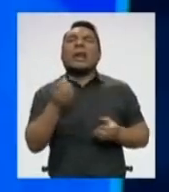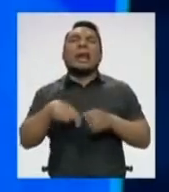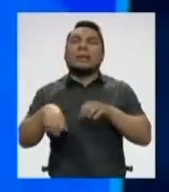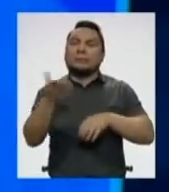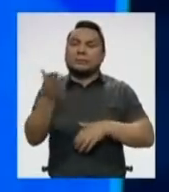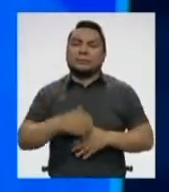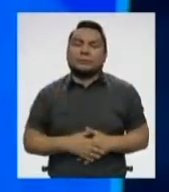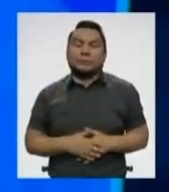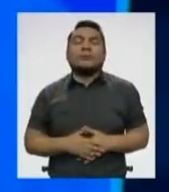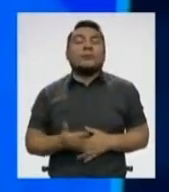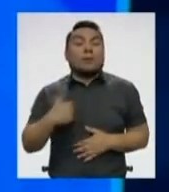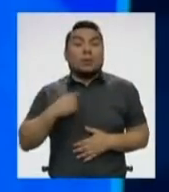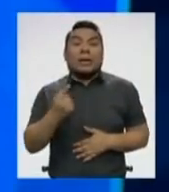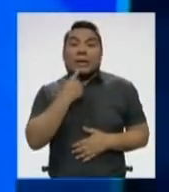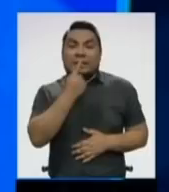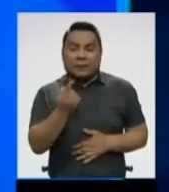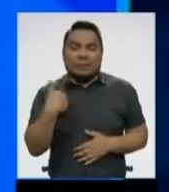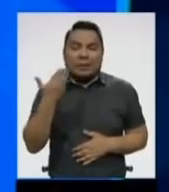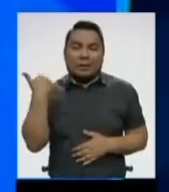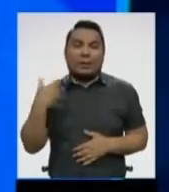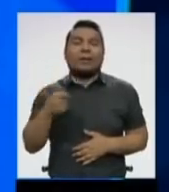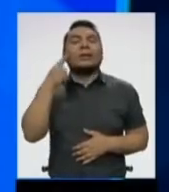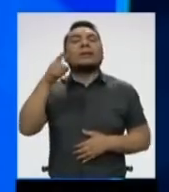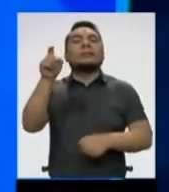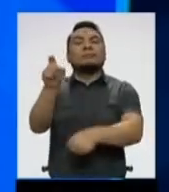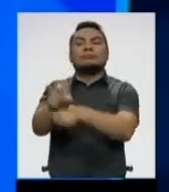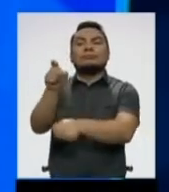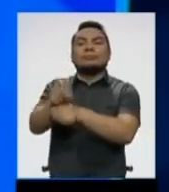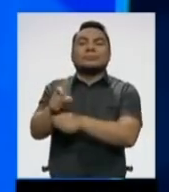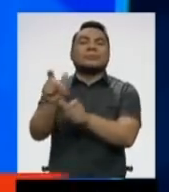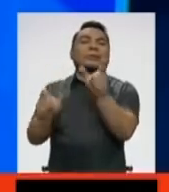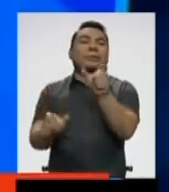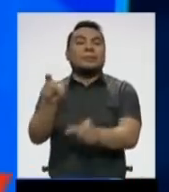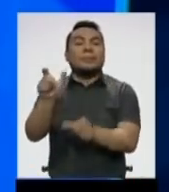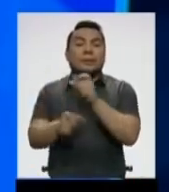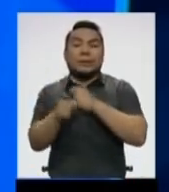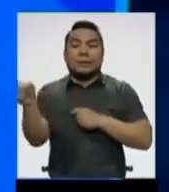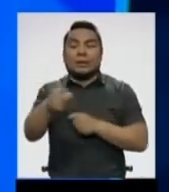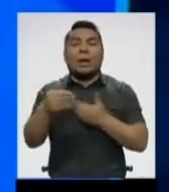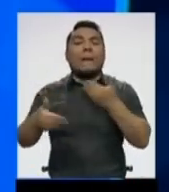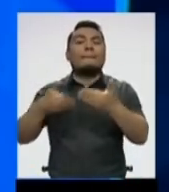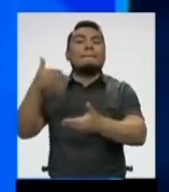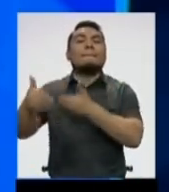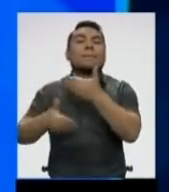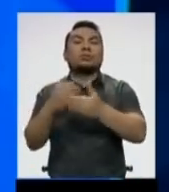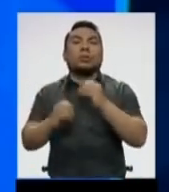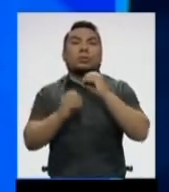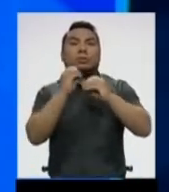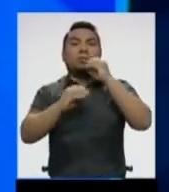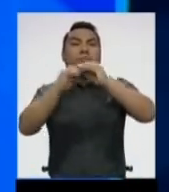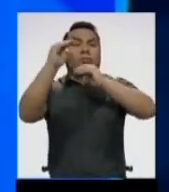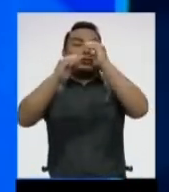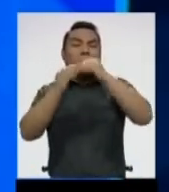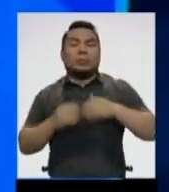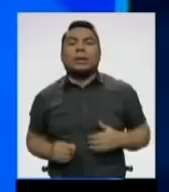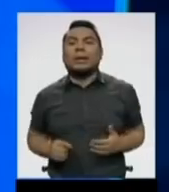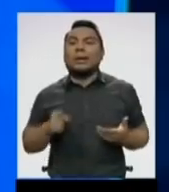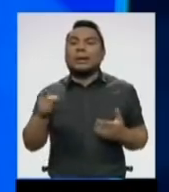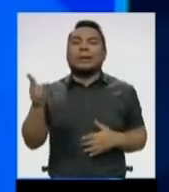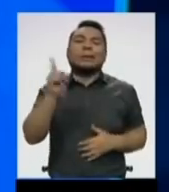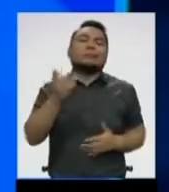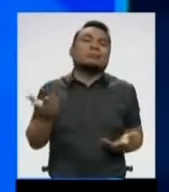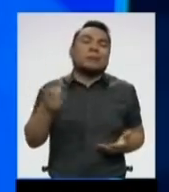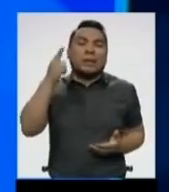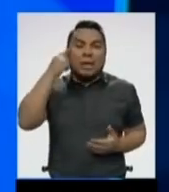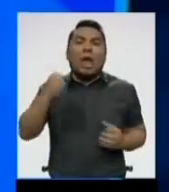en principio, como dije, habría que capacitar a las personas para que estos procesos de autoconstrucción no se den y en todo